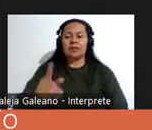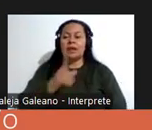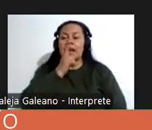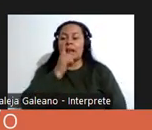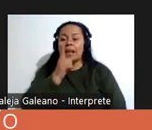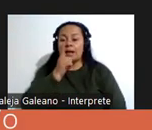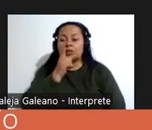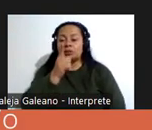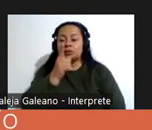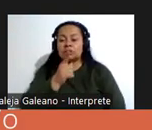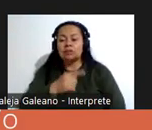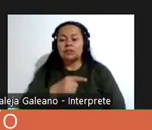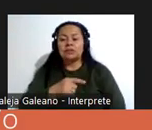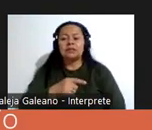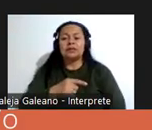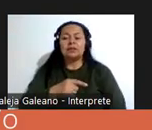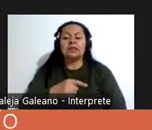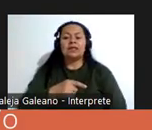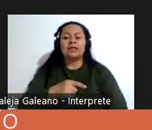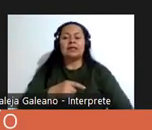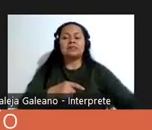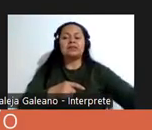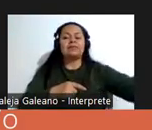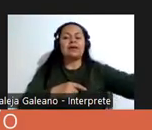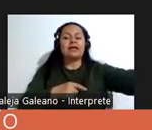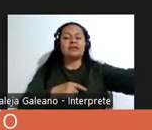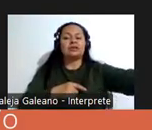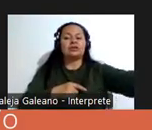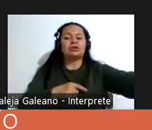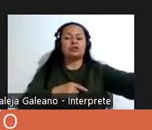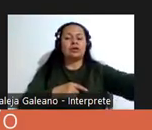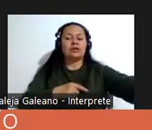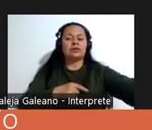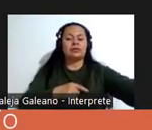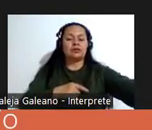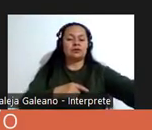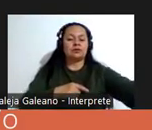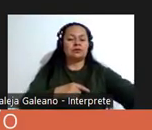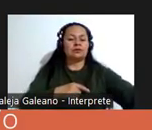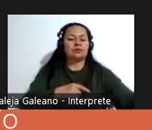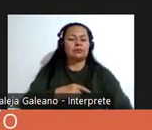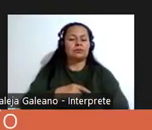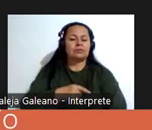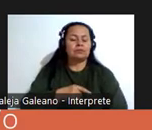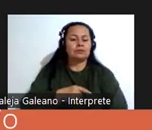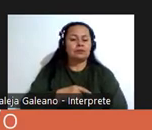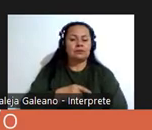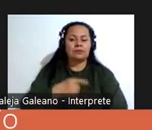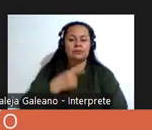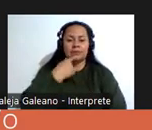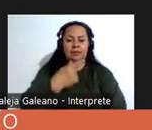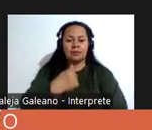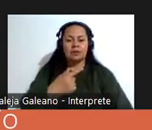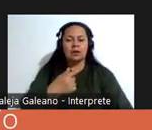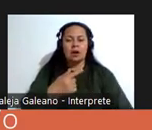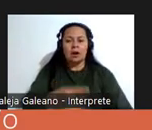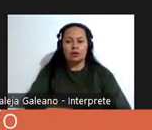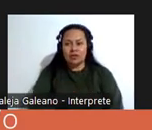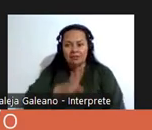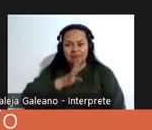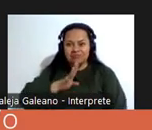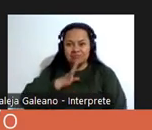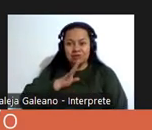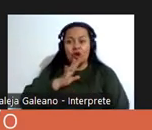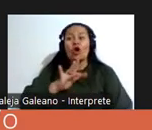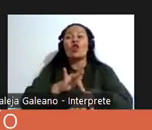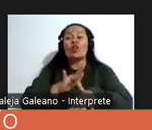sus colores. Ahora les va a tocar hablar, así que háganme el favor y desactiven esos micrófonos y me